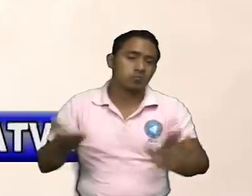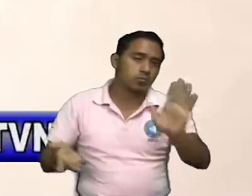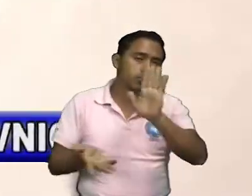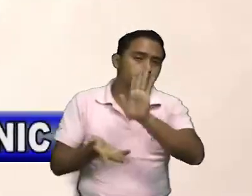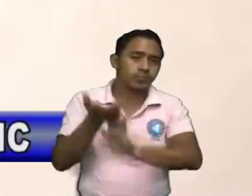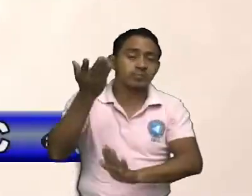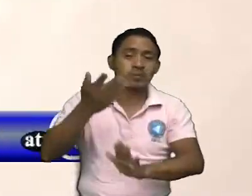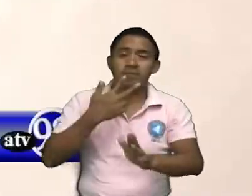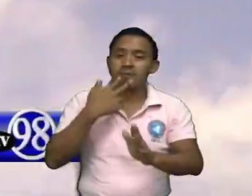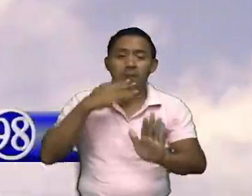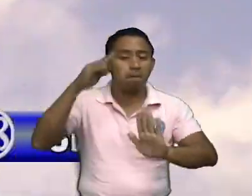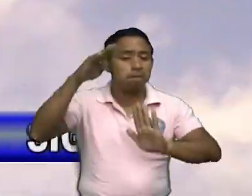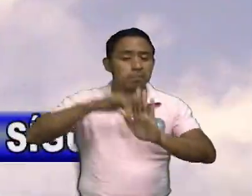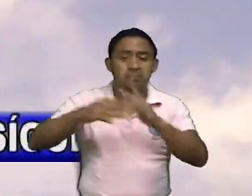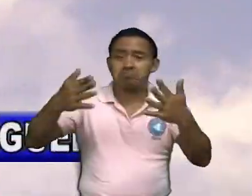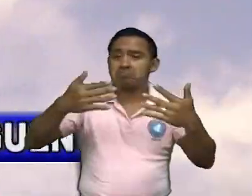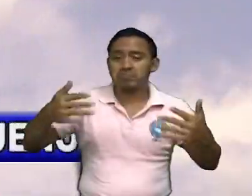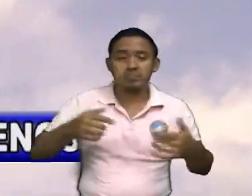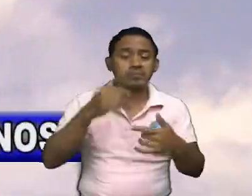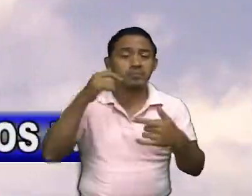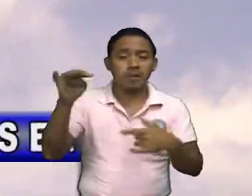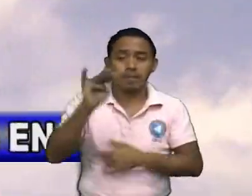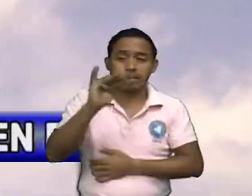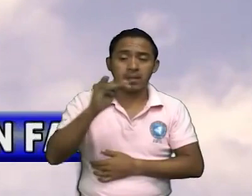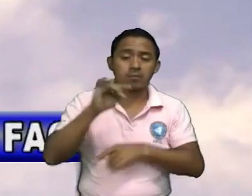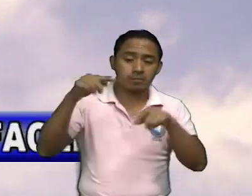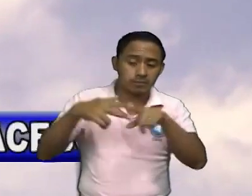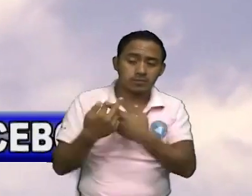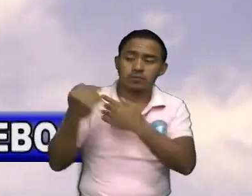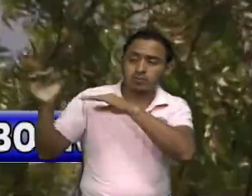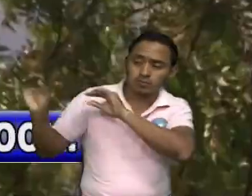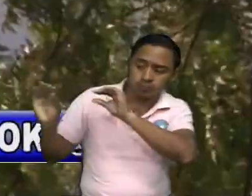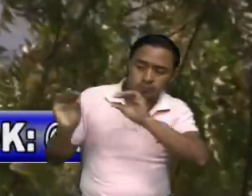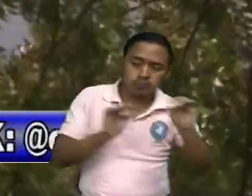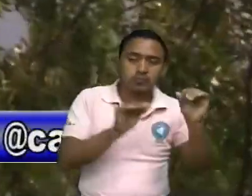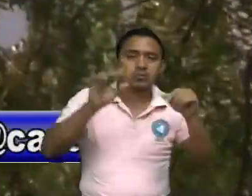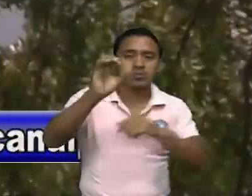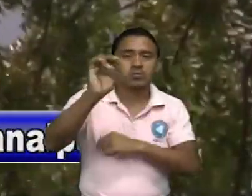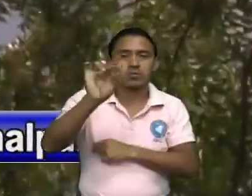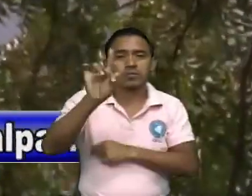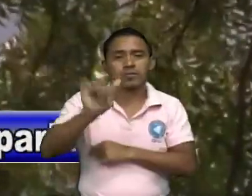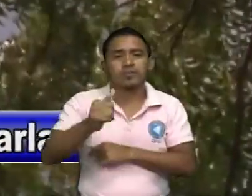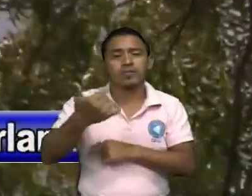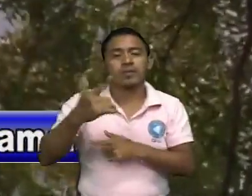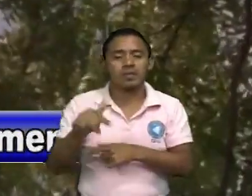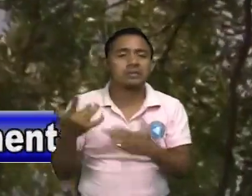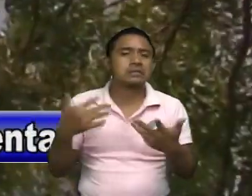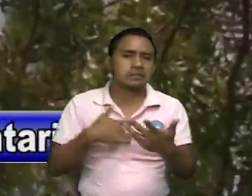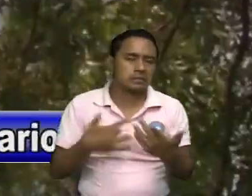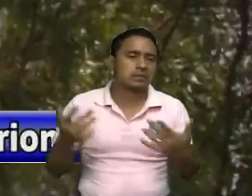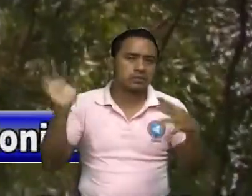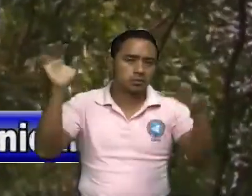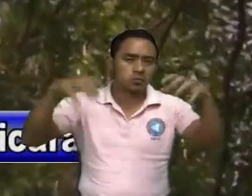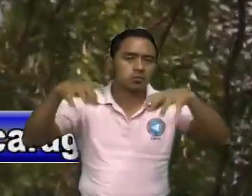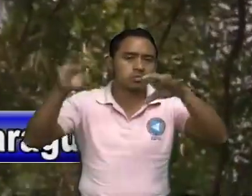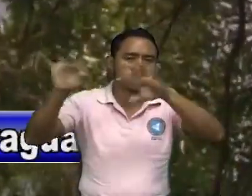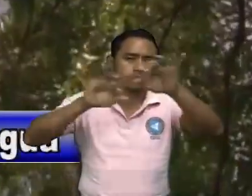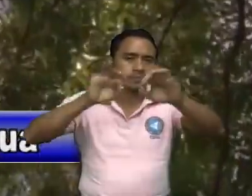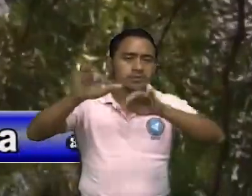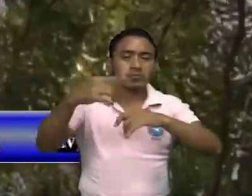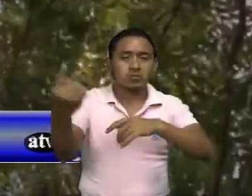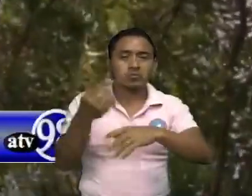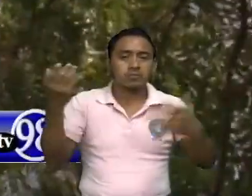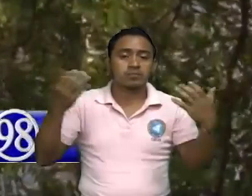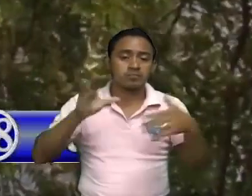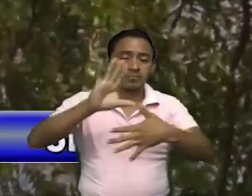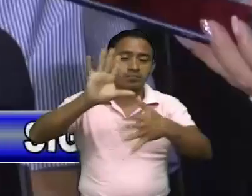temperaturas no disminuirán, a pesar de que el miércoles ingresará al país una nueva onda tropical que traerá lluvias dispersas solamente para el